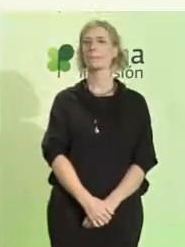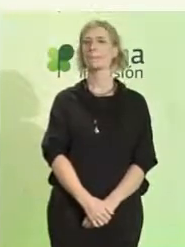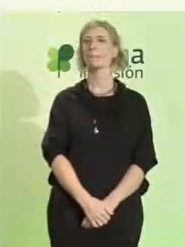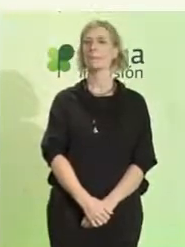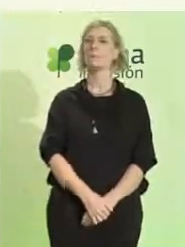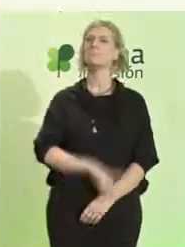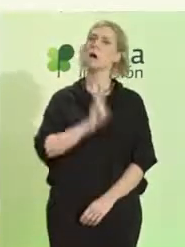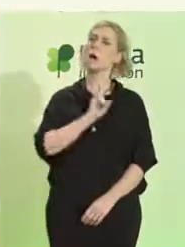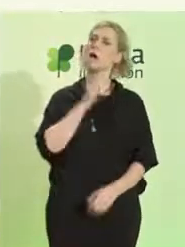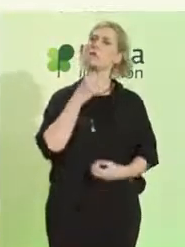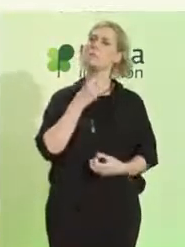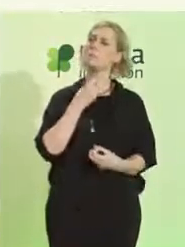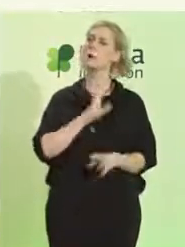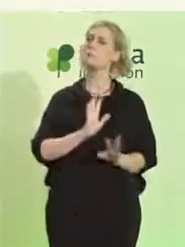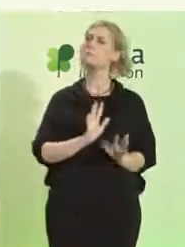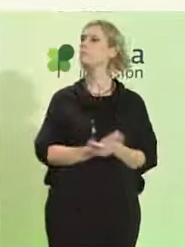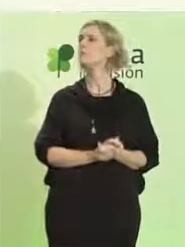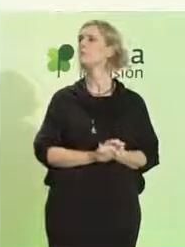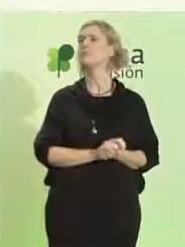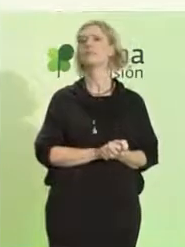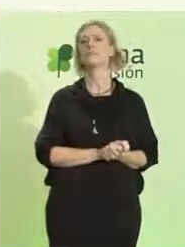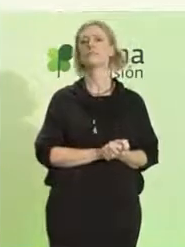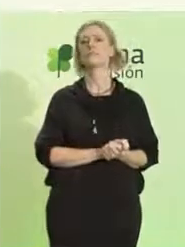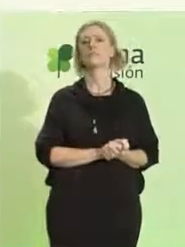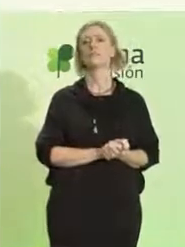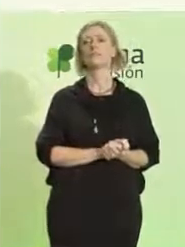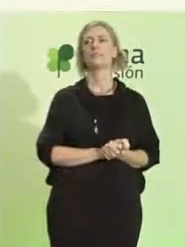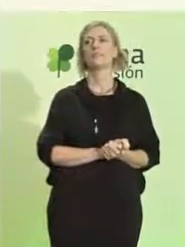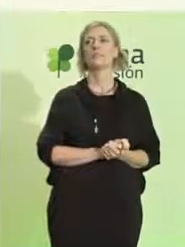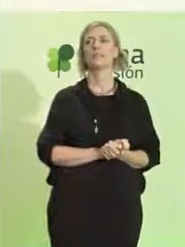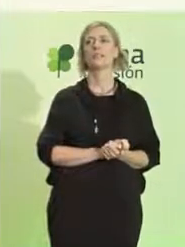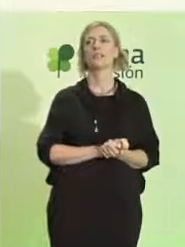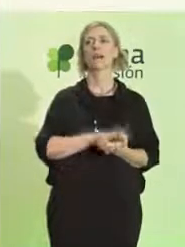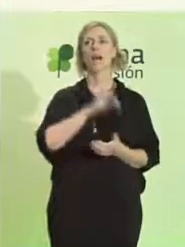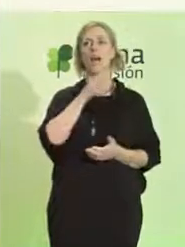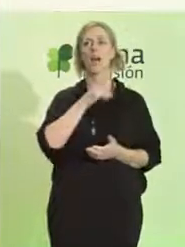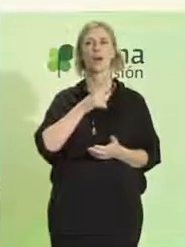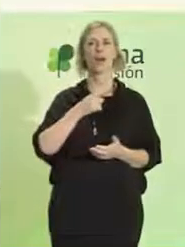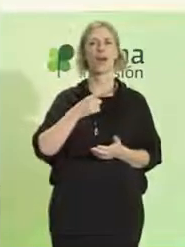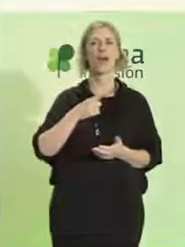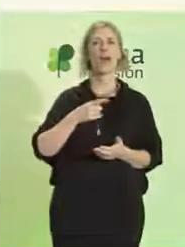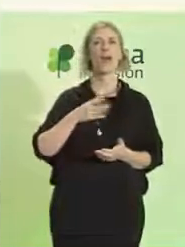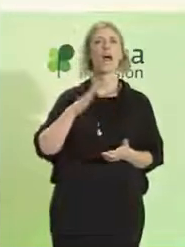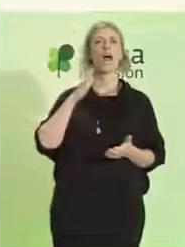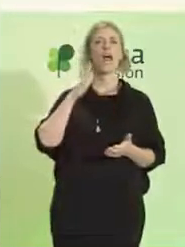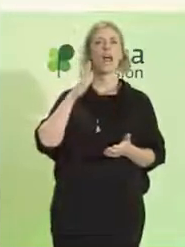Vale, bien, bien. Vamos con el reto de verdad.